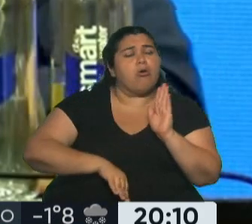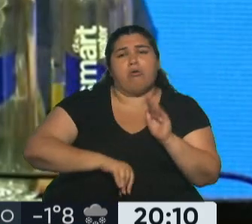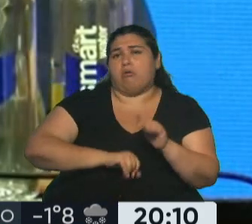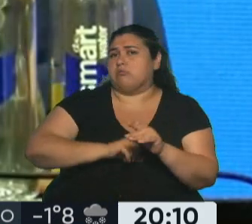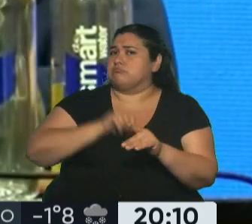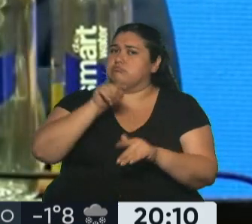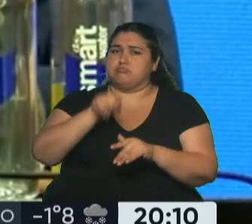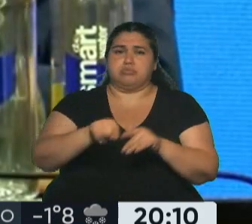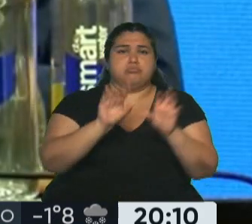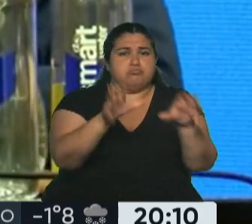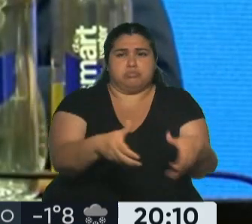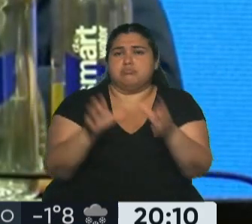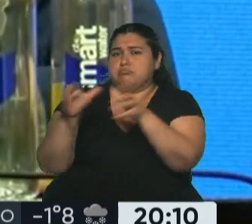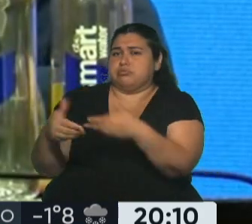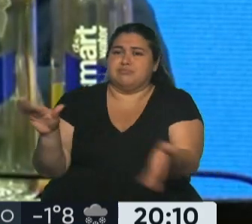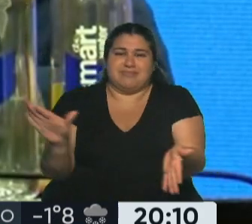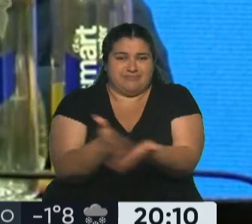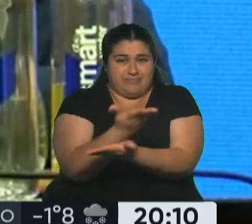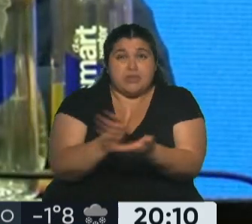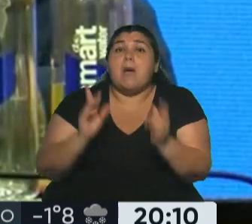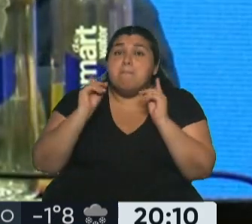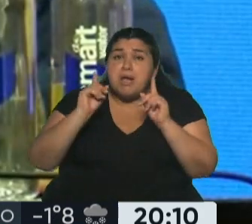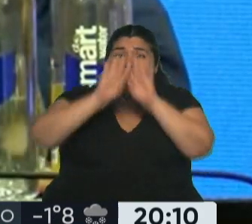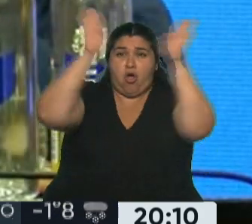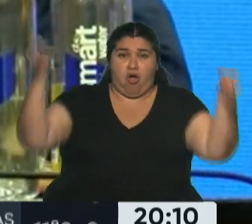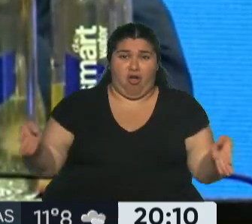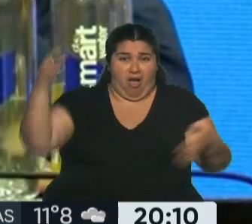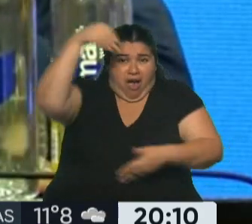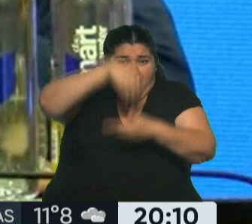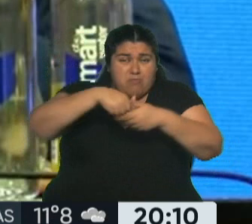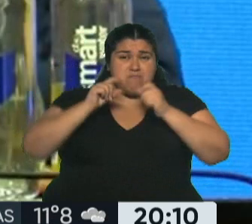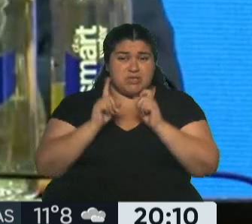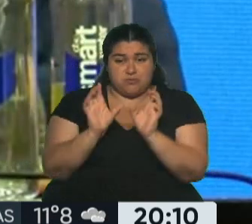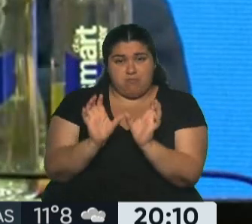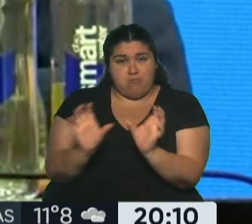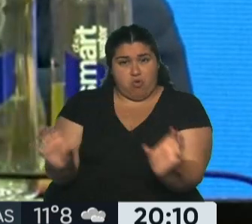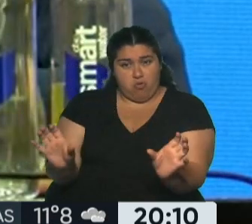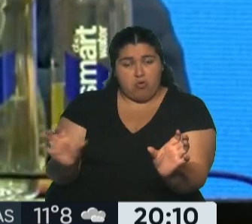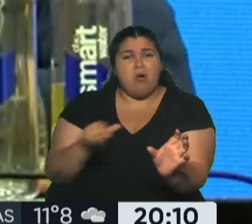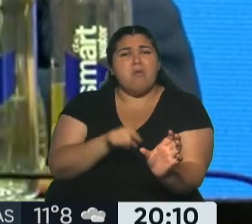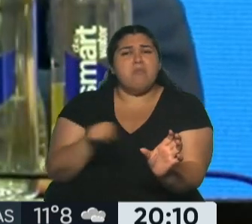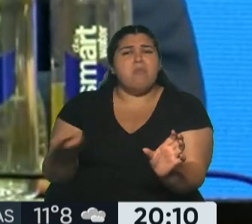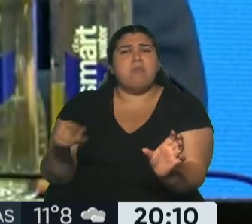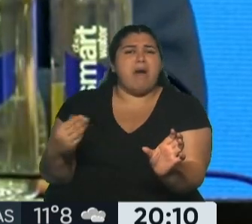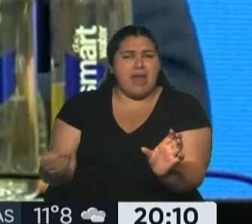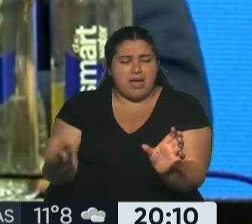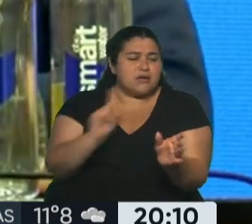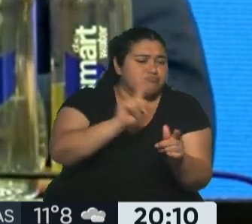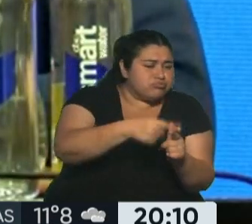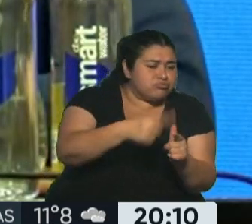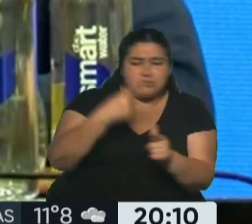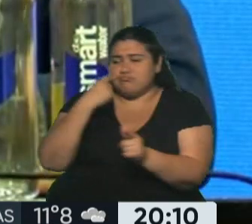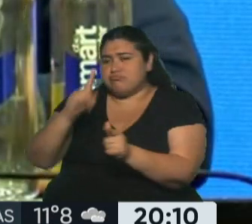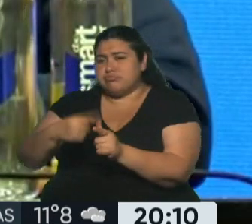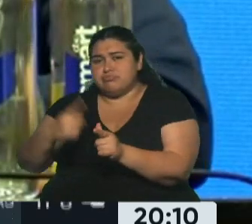separadas justamente dentro del mismo recinto Claro está como lo marca la ley pero separadas para tener la posibilidad de contarla en caso de necesitar